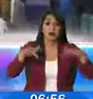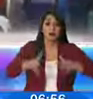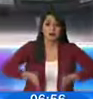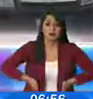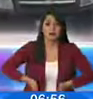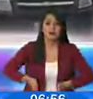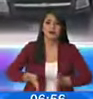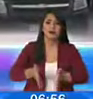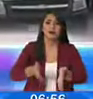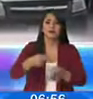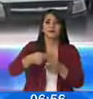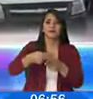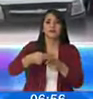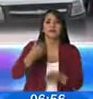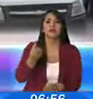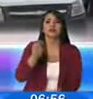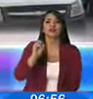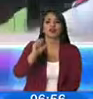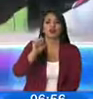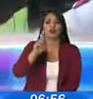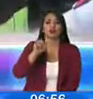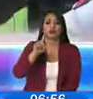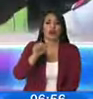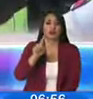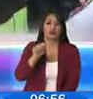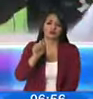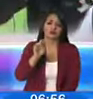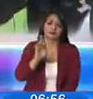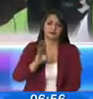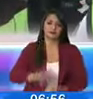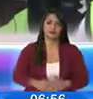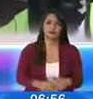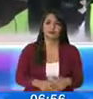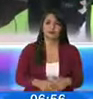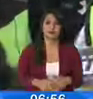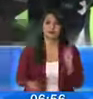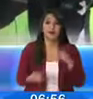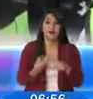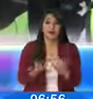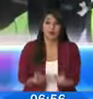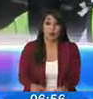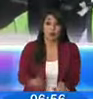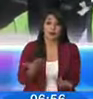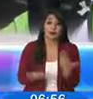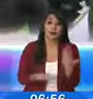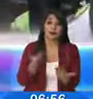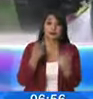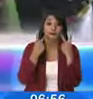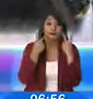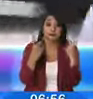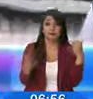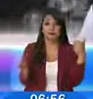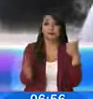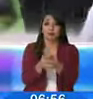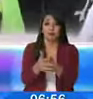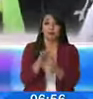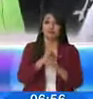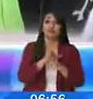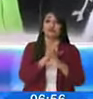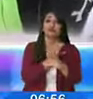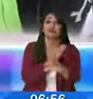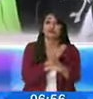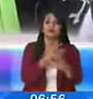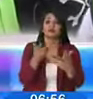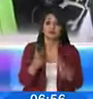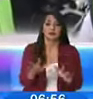avenida Eleodoro Solórzano del Cantón La Libertad. Hasta el momento parece choque por alcance y atropello. El bus fue